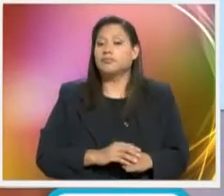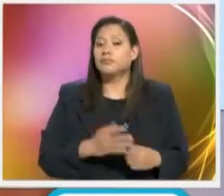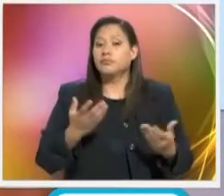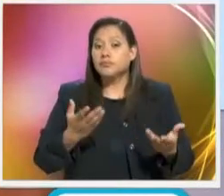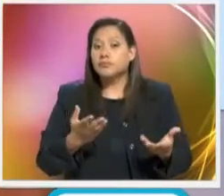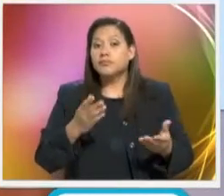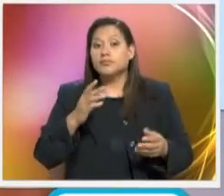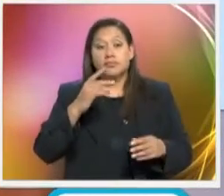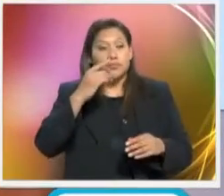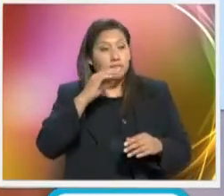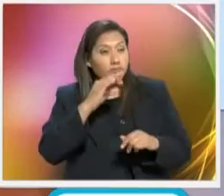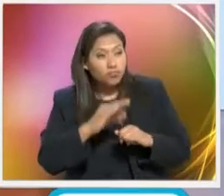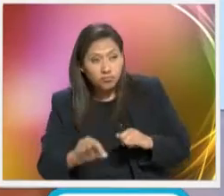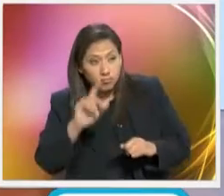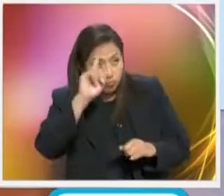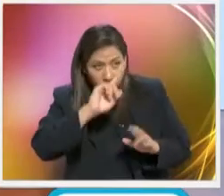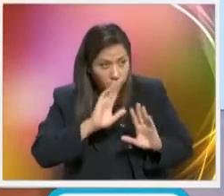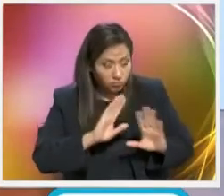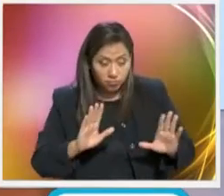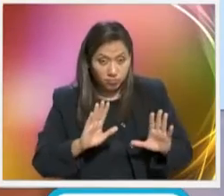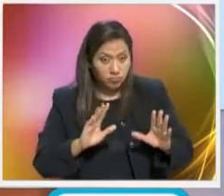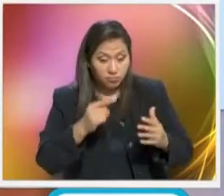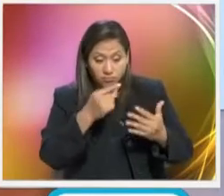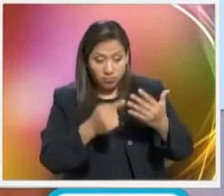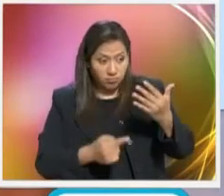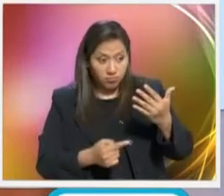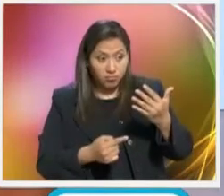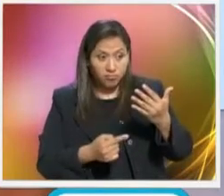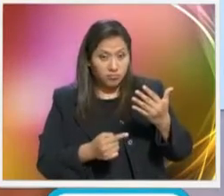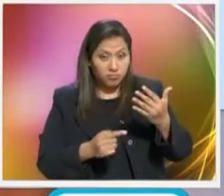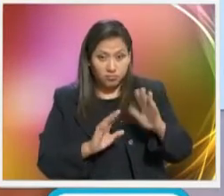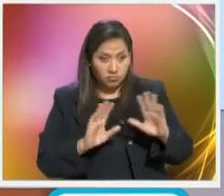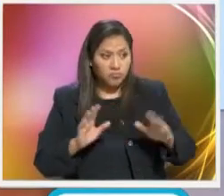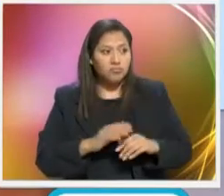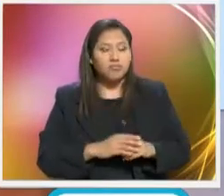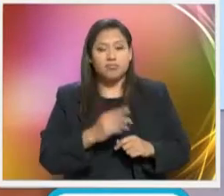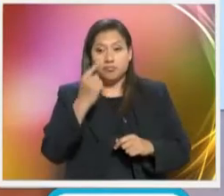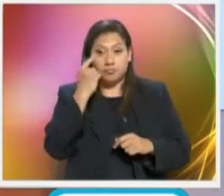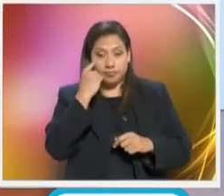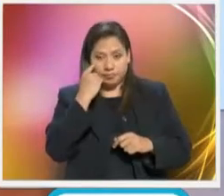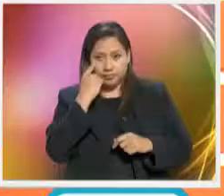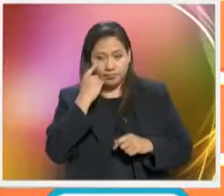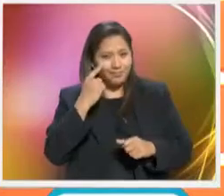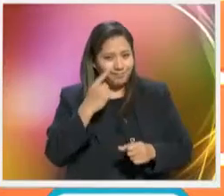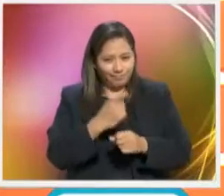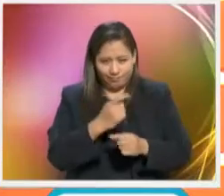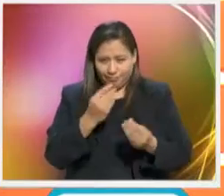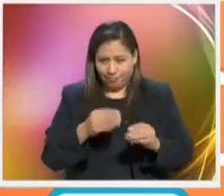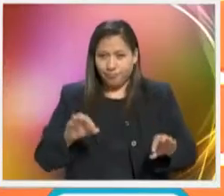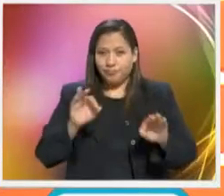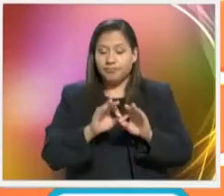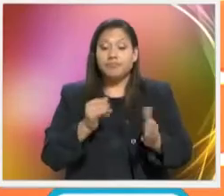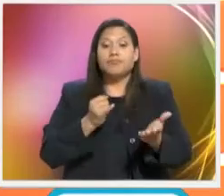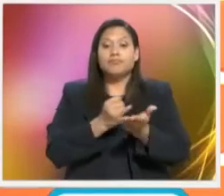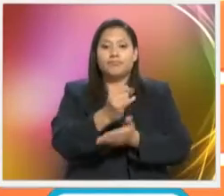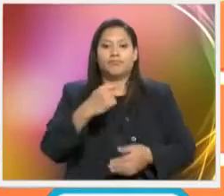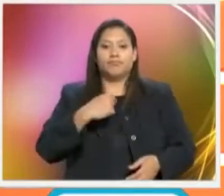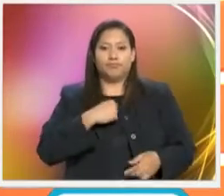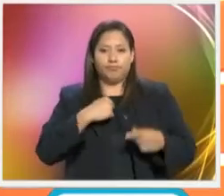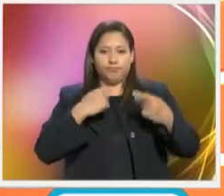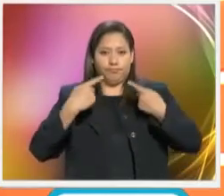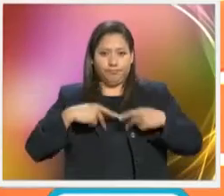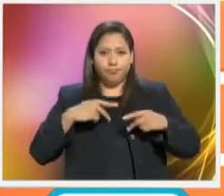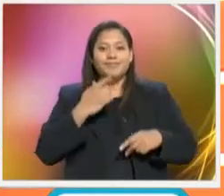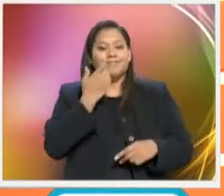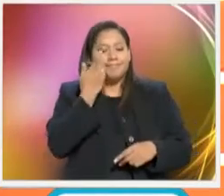cuenta para finalizar o esto sería básicamente lo principal? Lo importante es la decisión de la paciente que